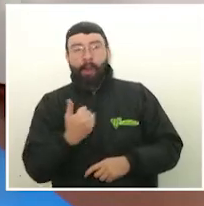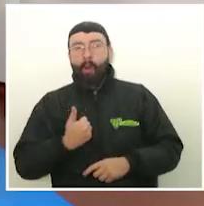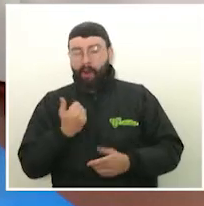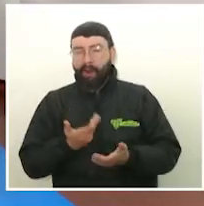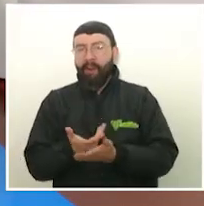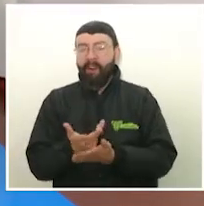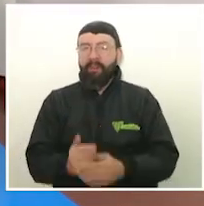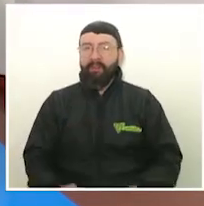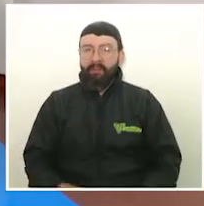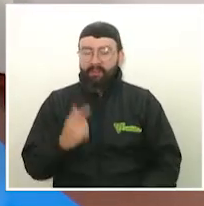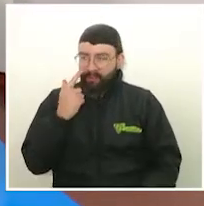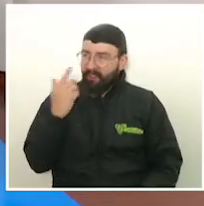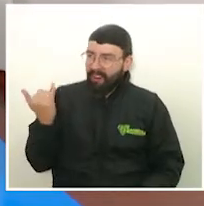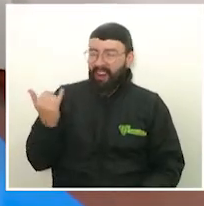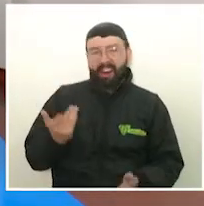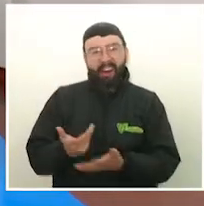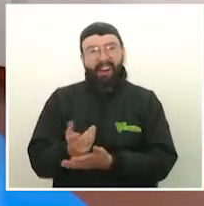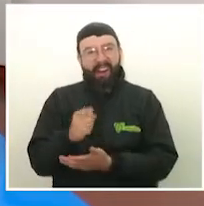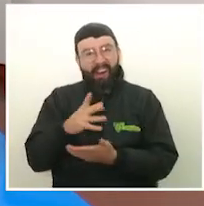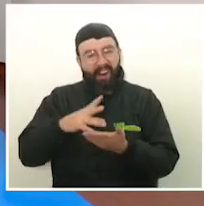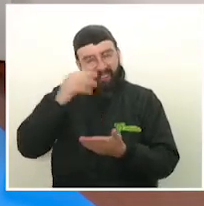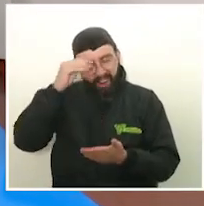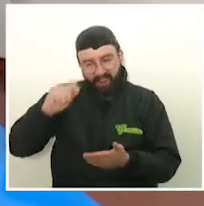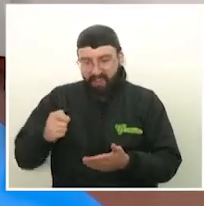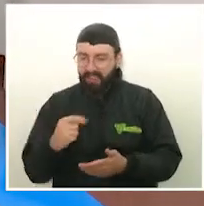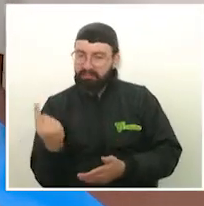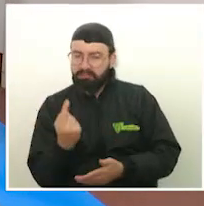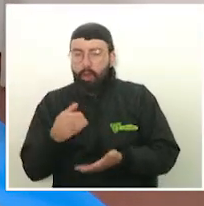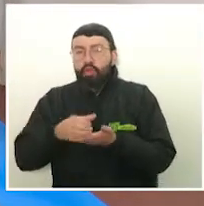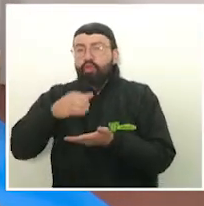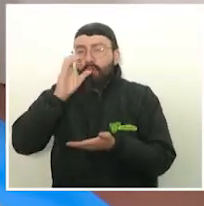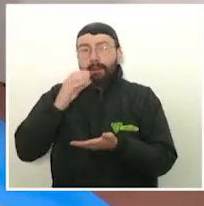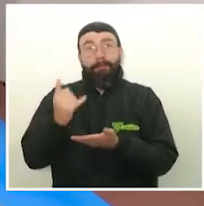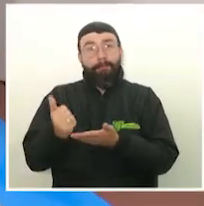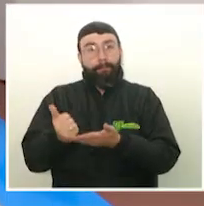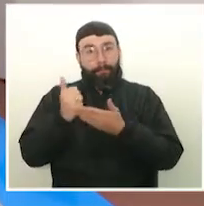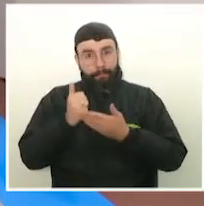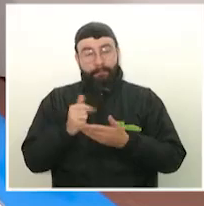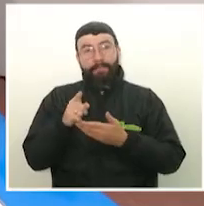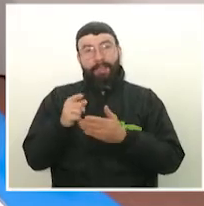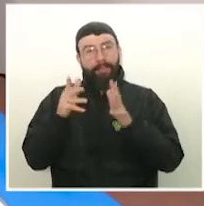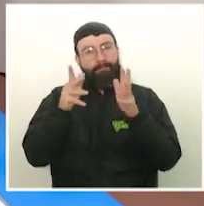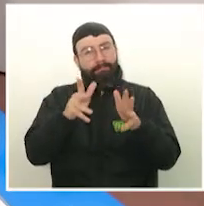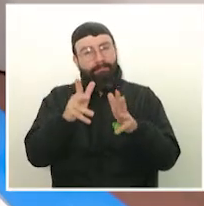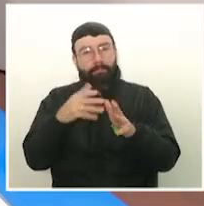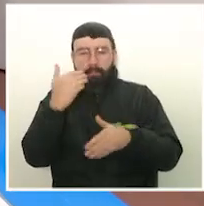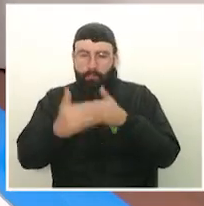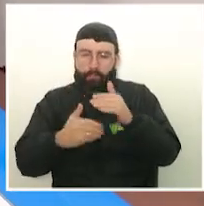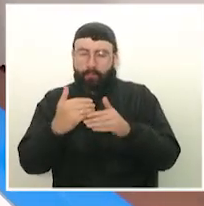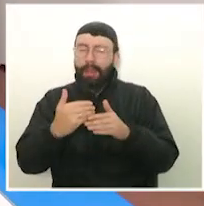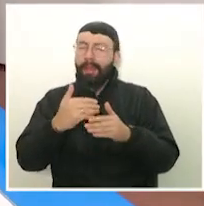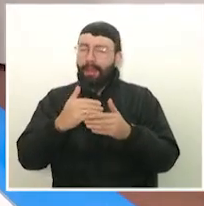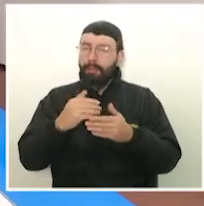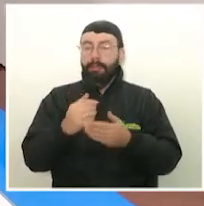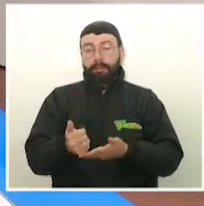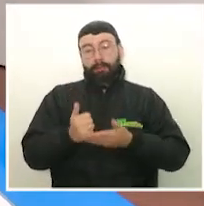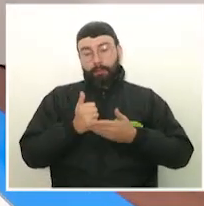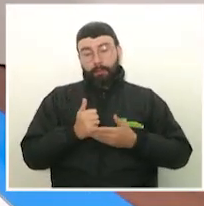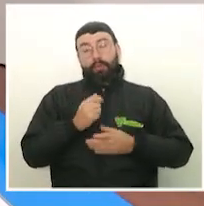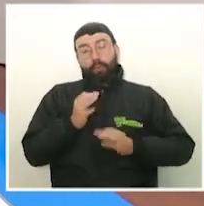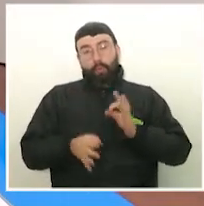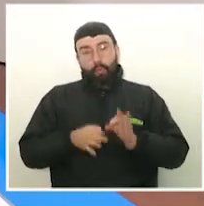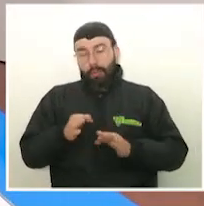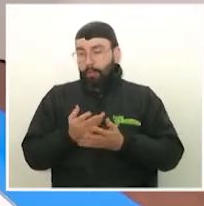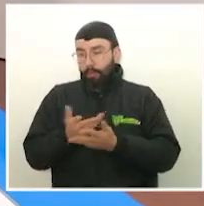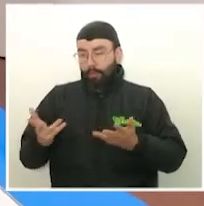con estas notas para que ustedes aprendan a hacer unos batidos fantásticos en sus hogares y poco a poco aprendamos a cuidarnos a través de